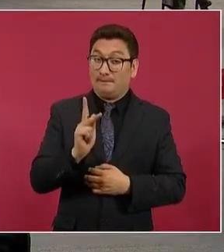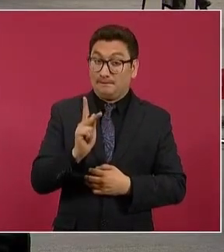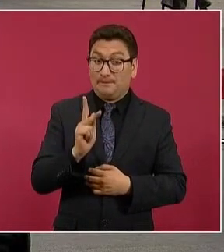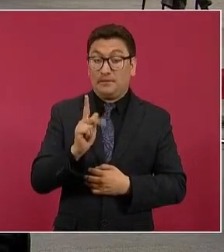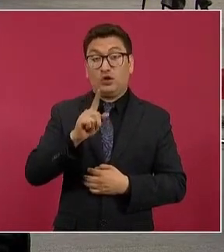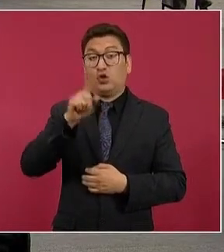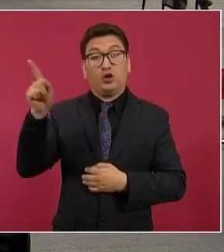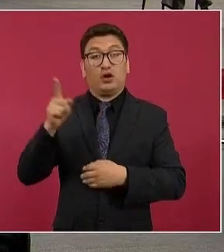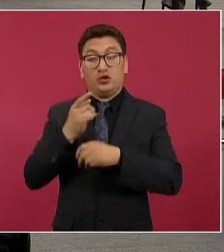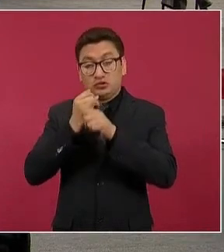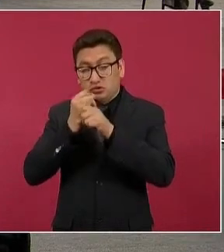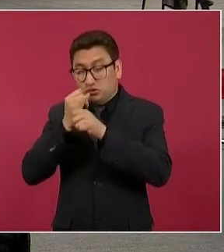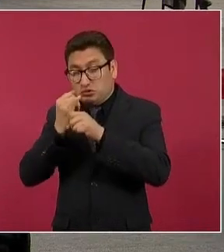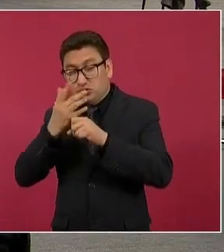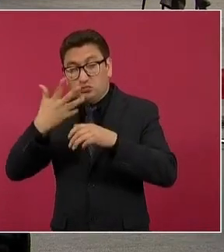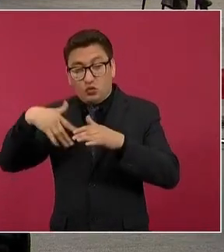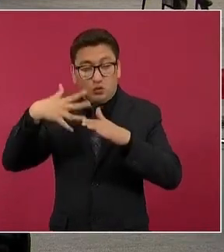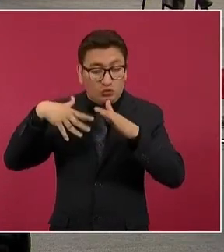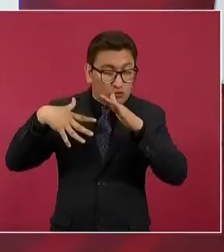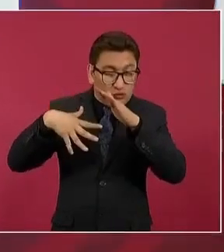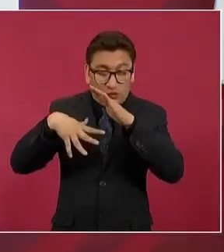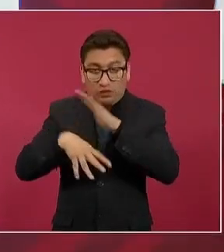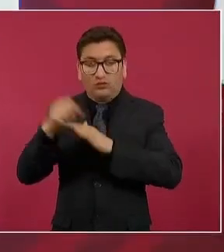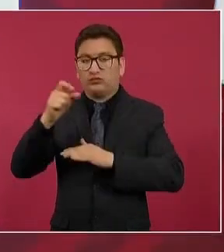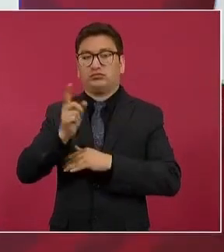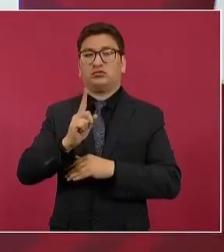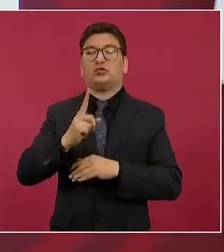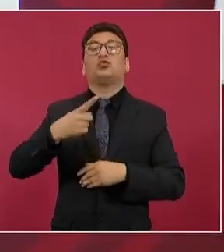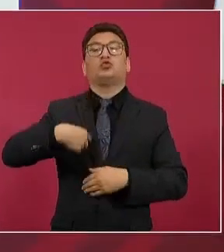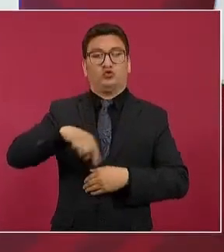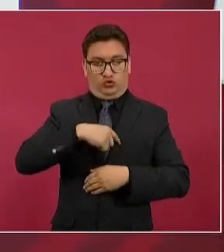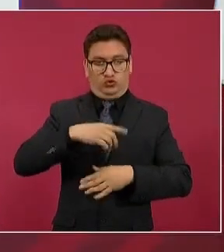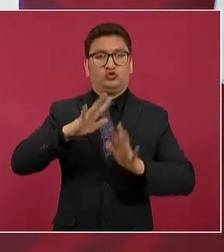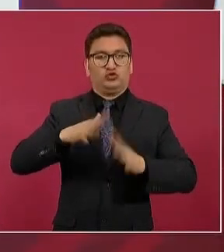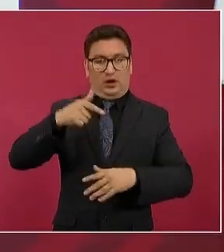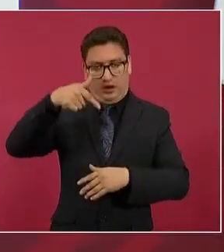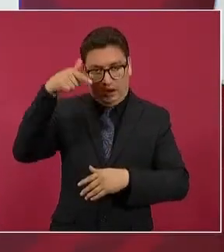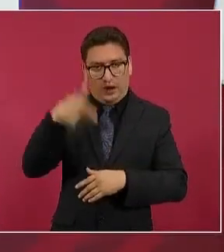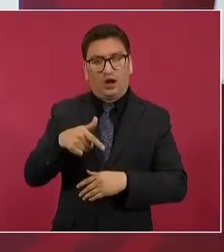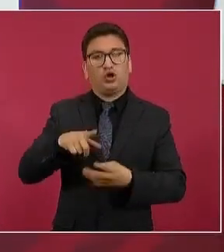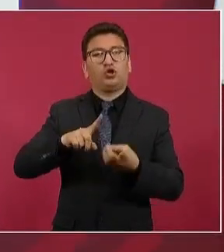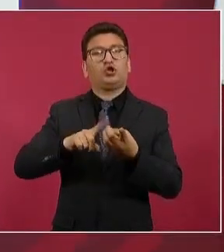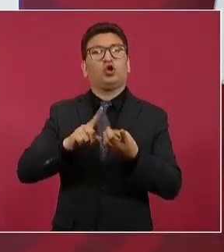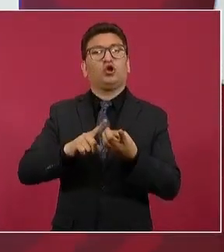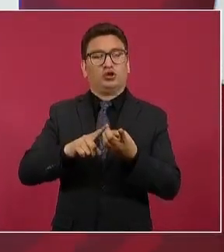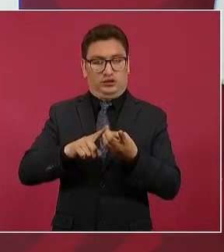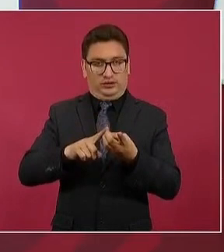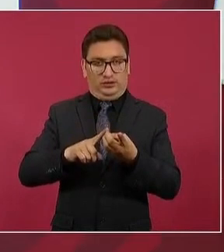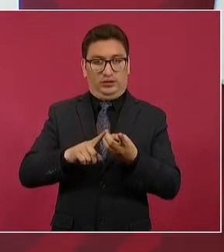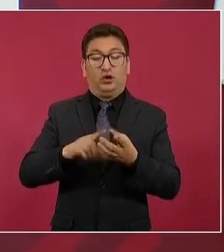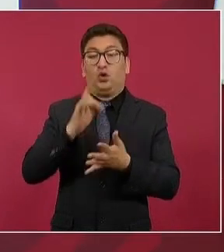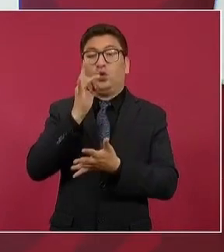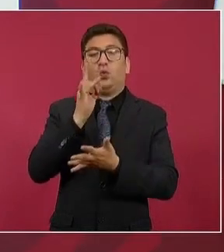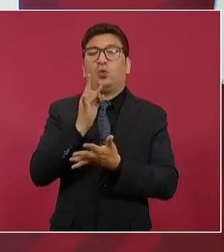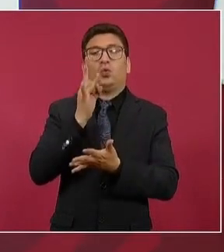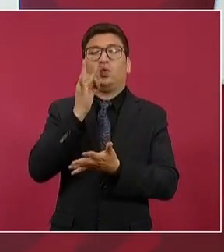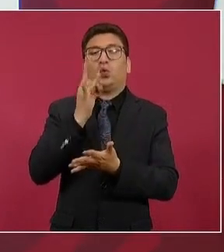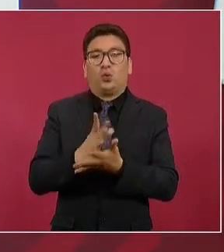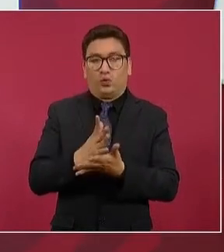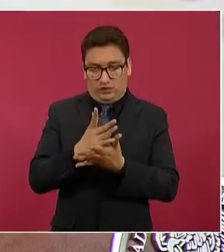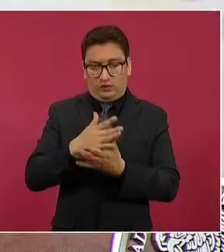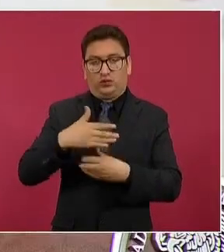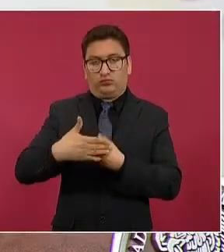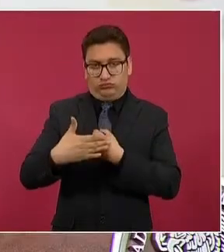no tienen exploración. Ya nosotros sabemos dónde está. Ya nada más es de